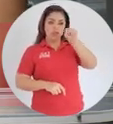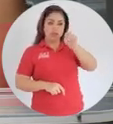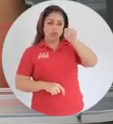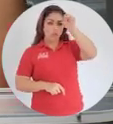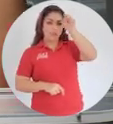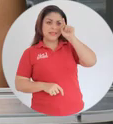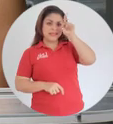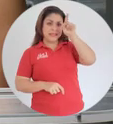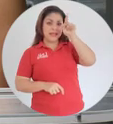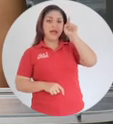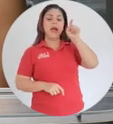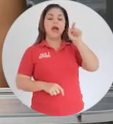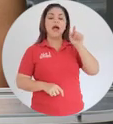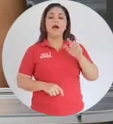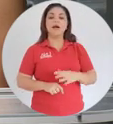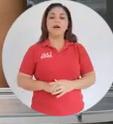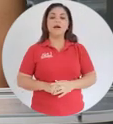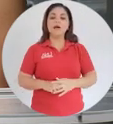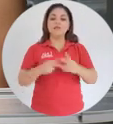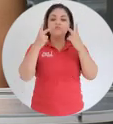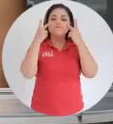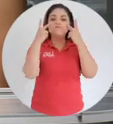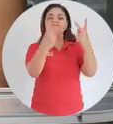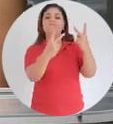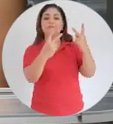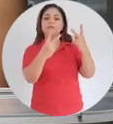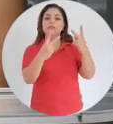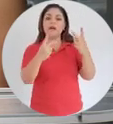norte se han